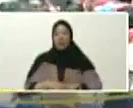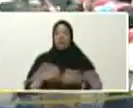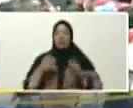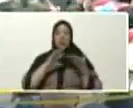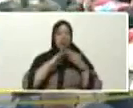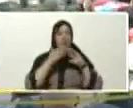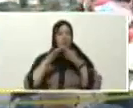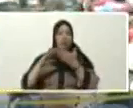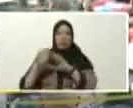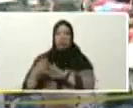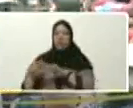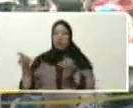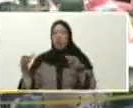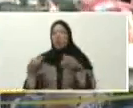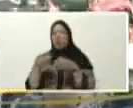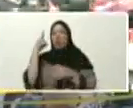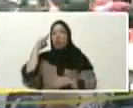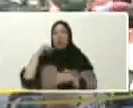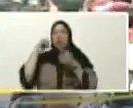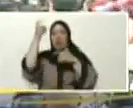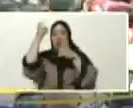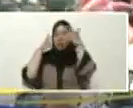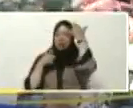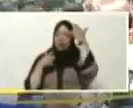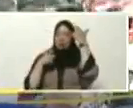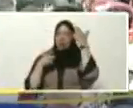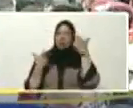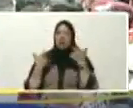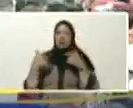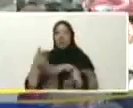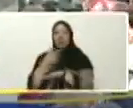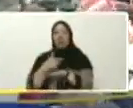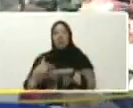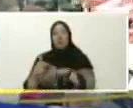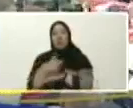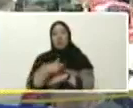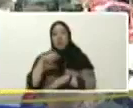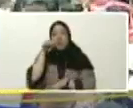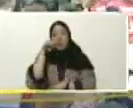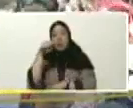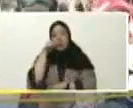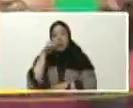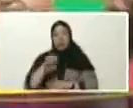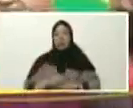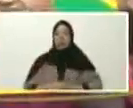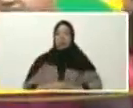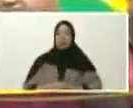comunidad y VCH se conviertan en gobierno popular